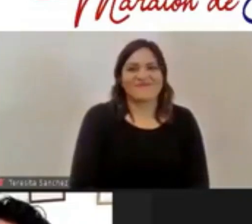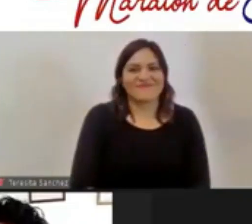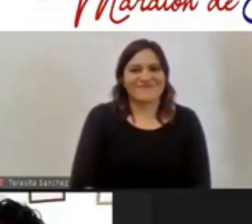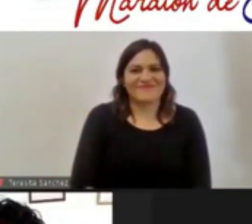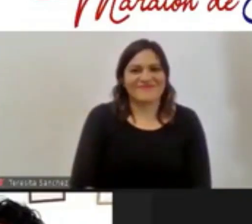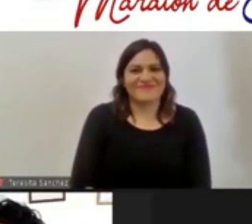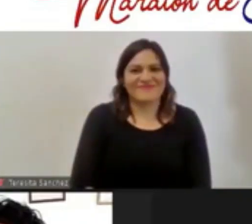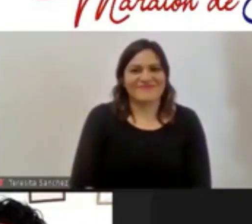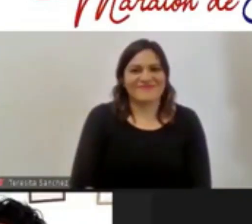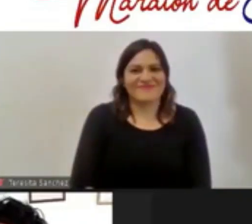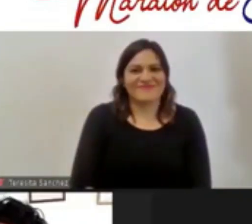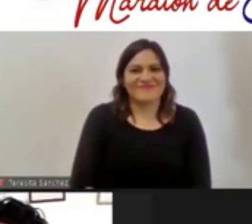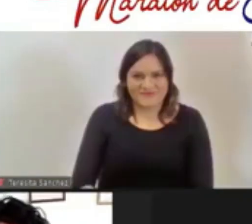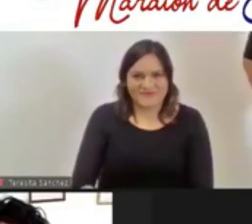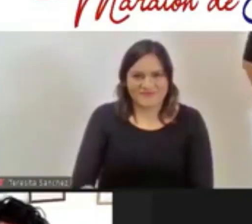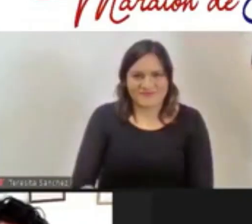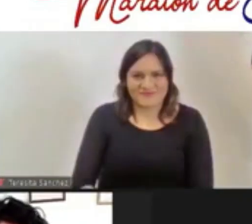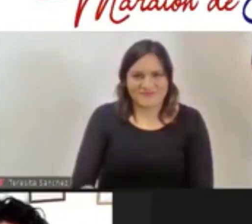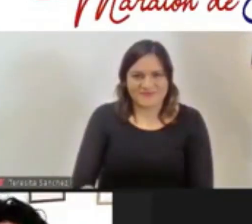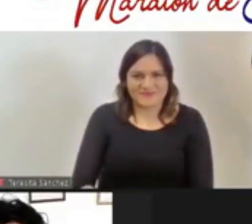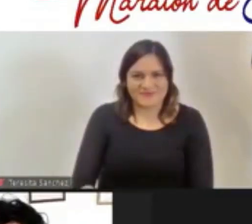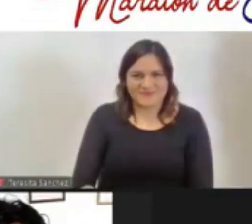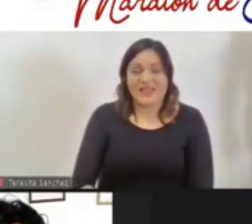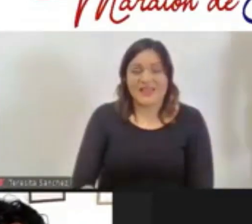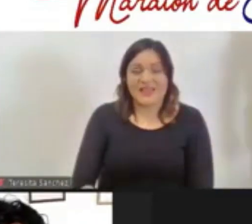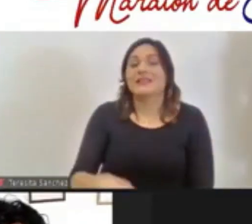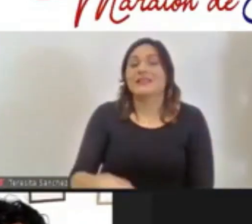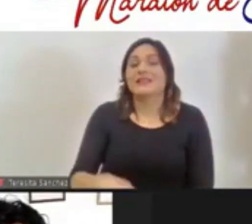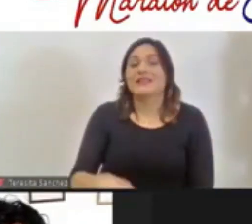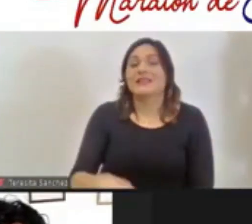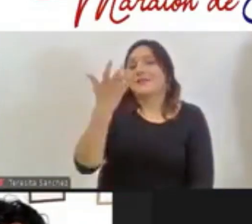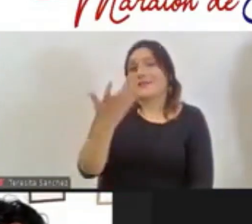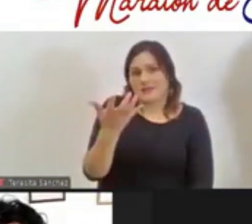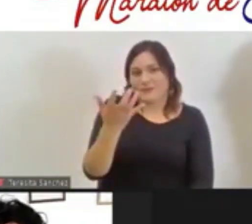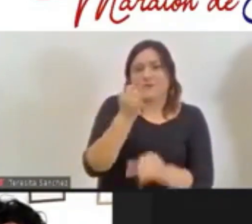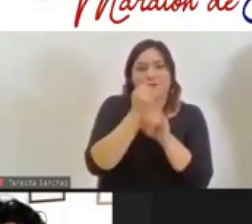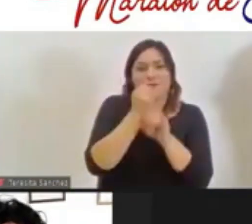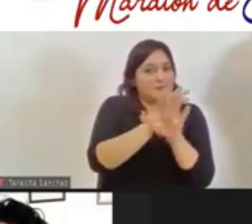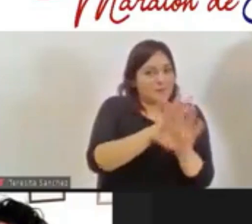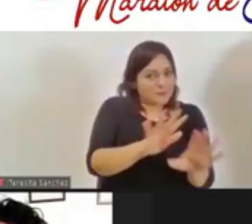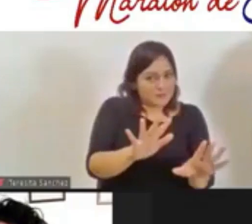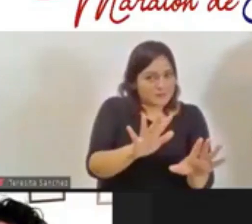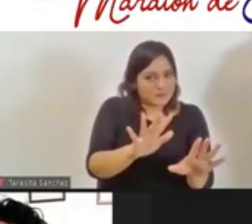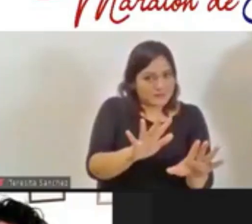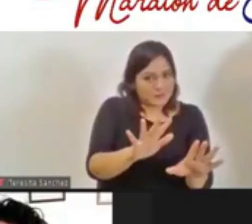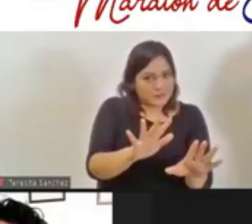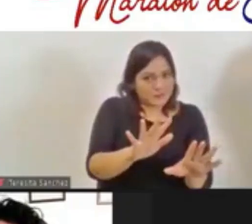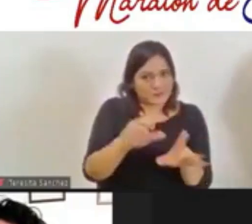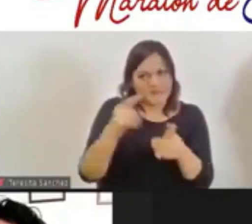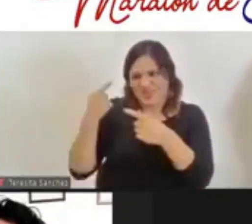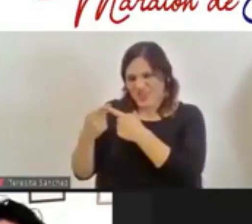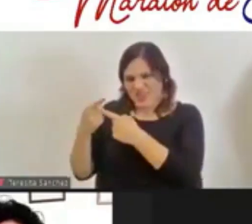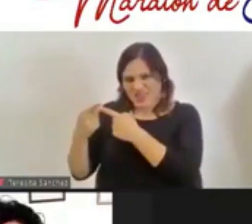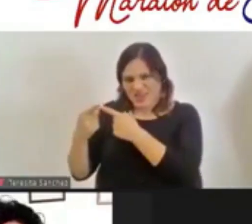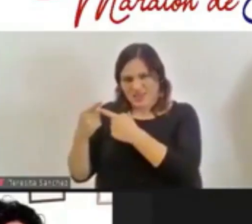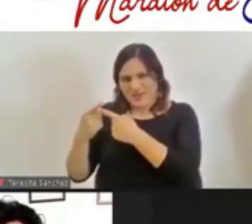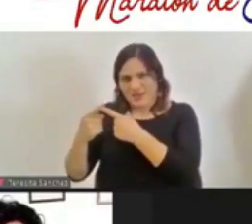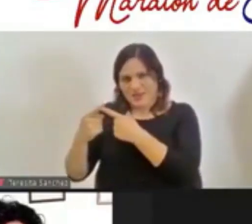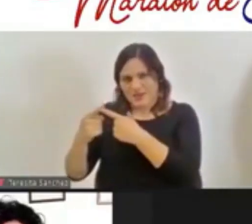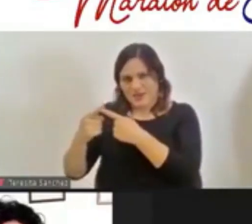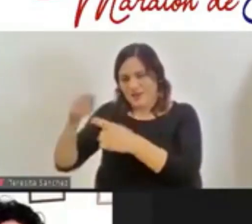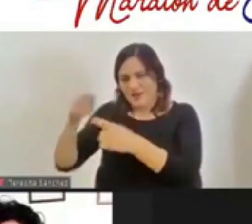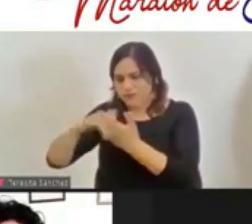Goretti. Pues les tengo un mensaje por parte de la Coordinación Nacional de Protección Civil.